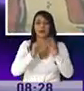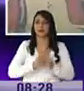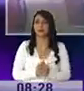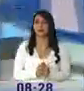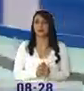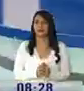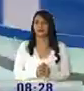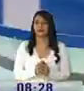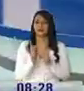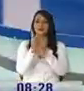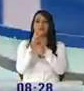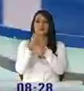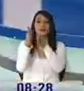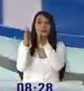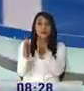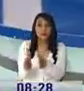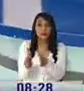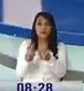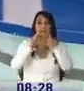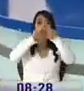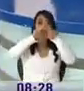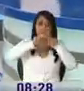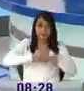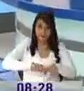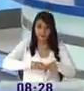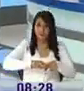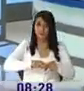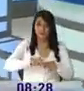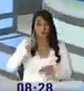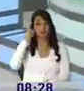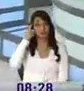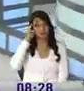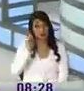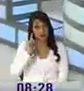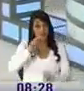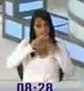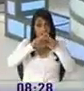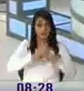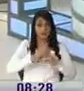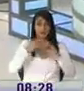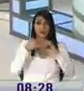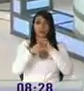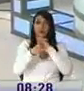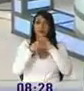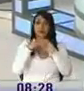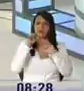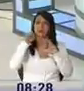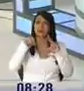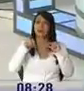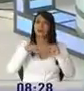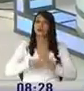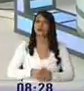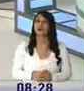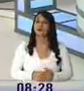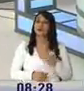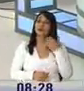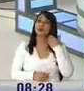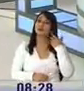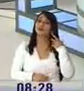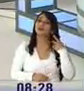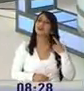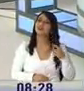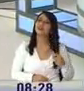Sarita le parece si revisamos los WhatsApp có dijo que eran hace un rato WhatsApp no